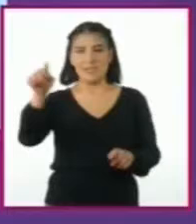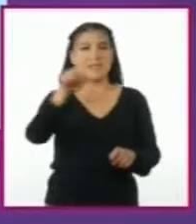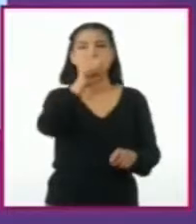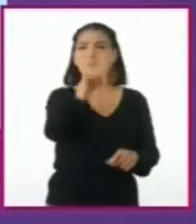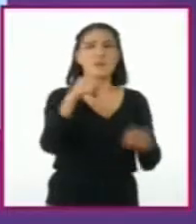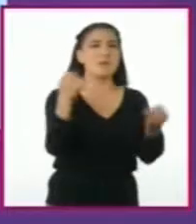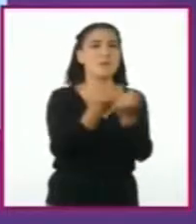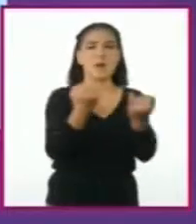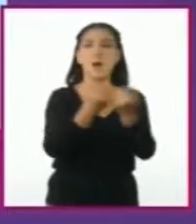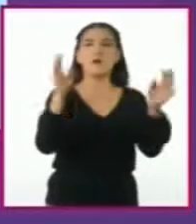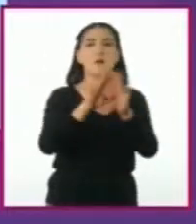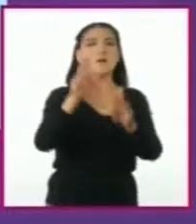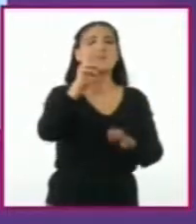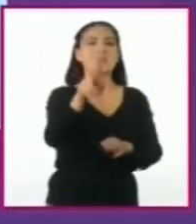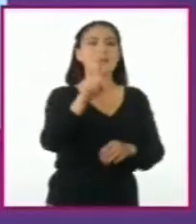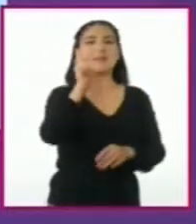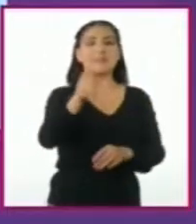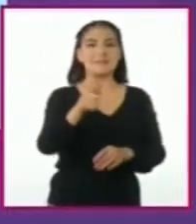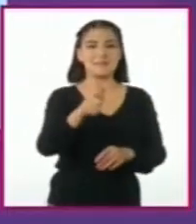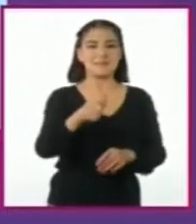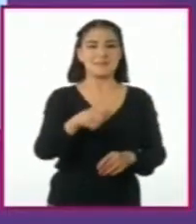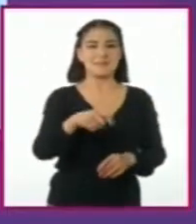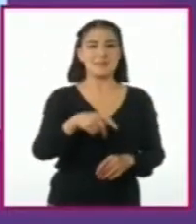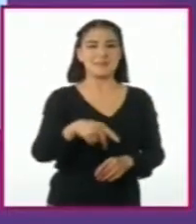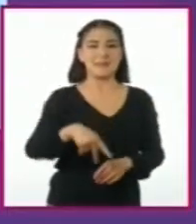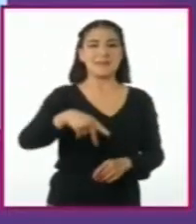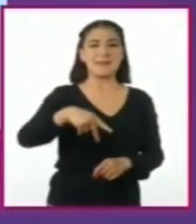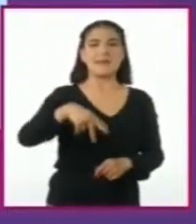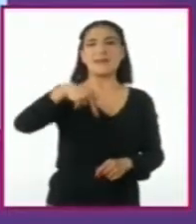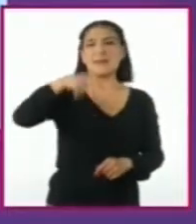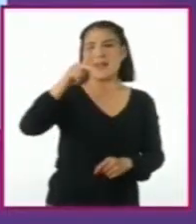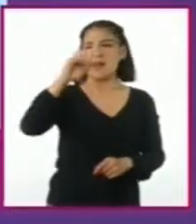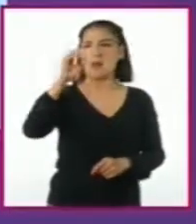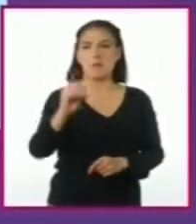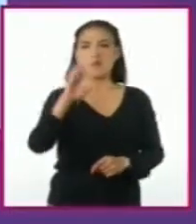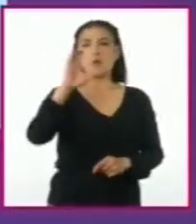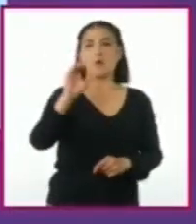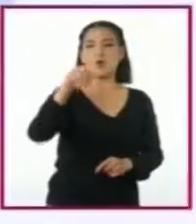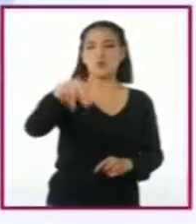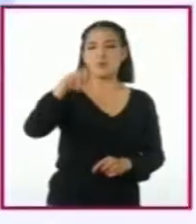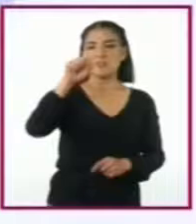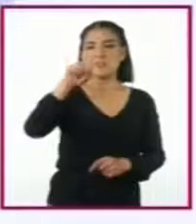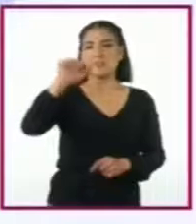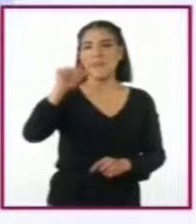constante a la que le llamaremos K o constante de proporcionalidad.